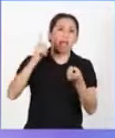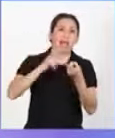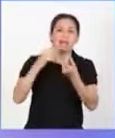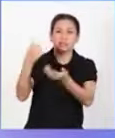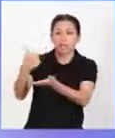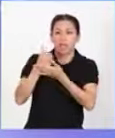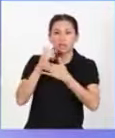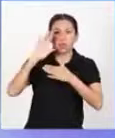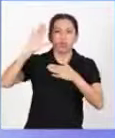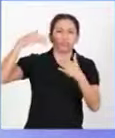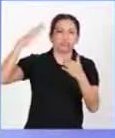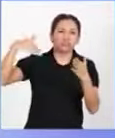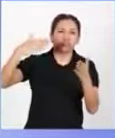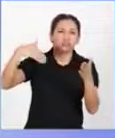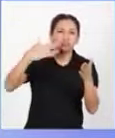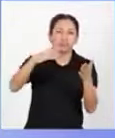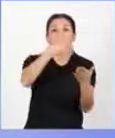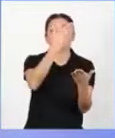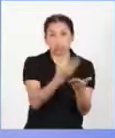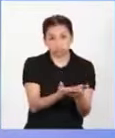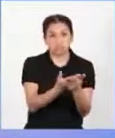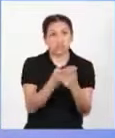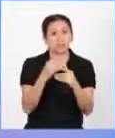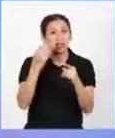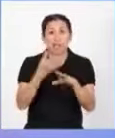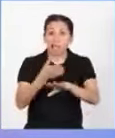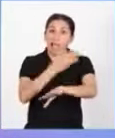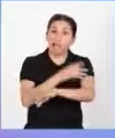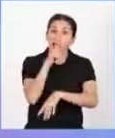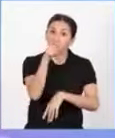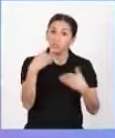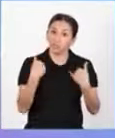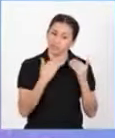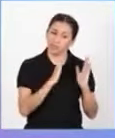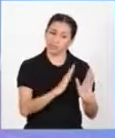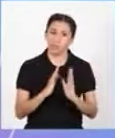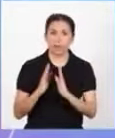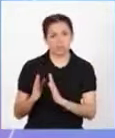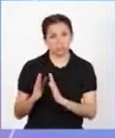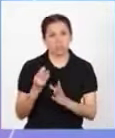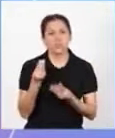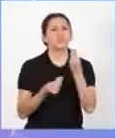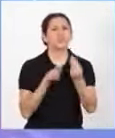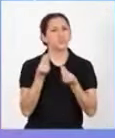humanitaria llegue a tu localidad. Para eso, hay que estar preparados.